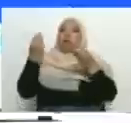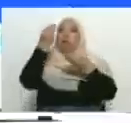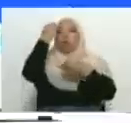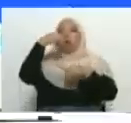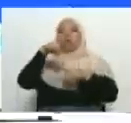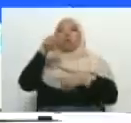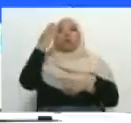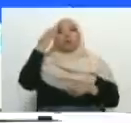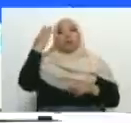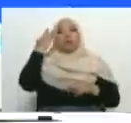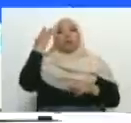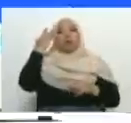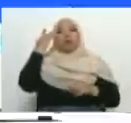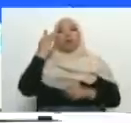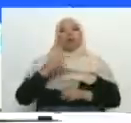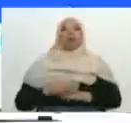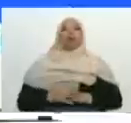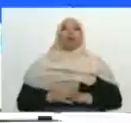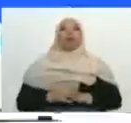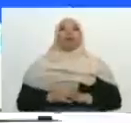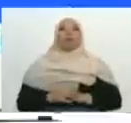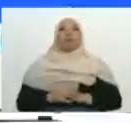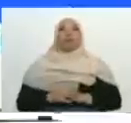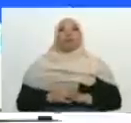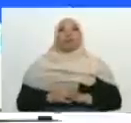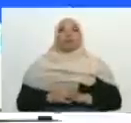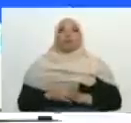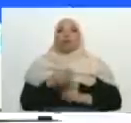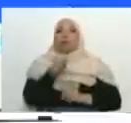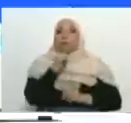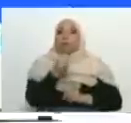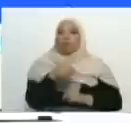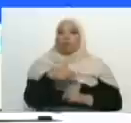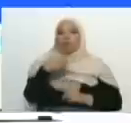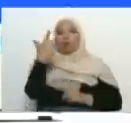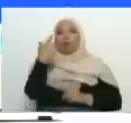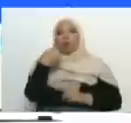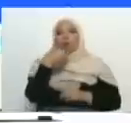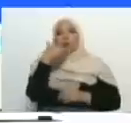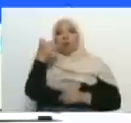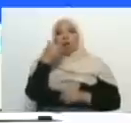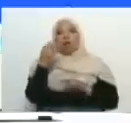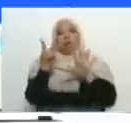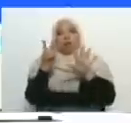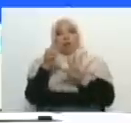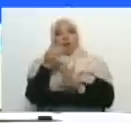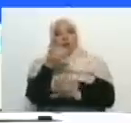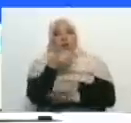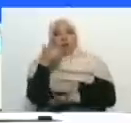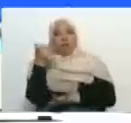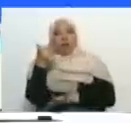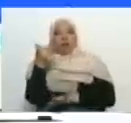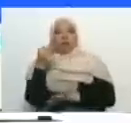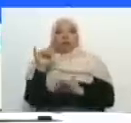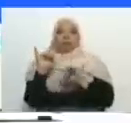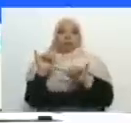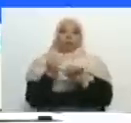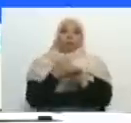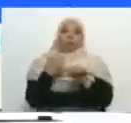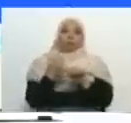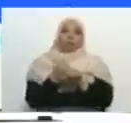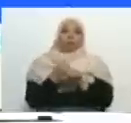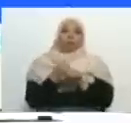Ustedes saben que es realmente penoso con esta carta del 7 de abril. Para ese momento puede dar